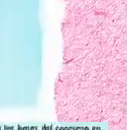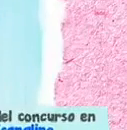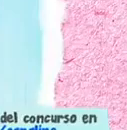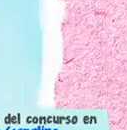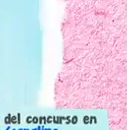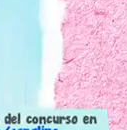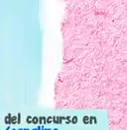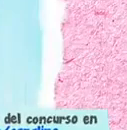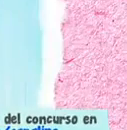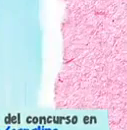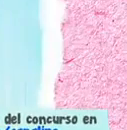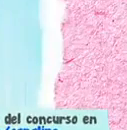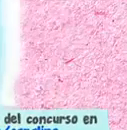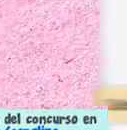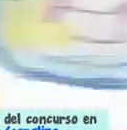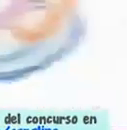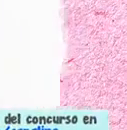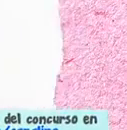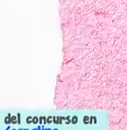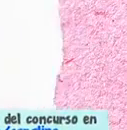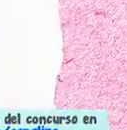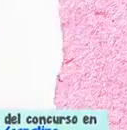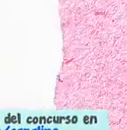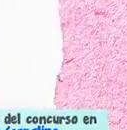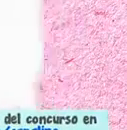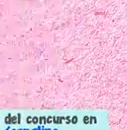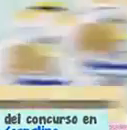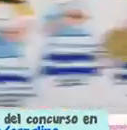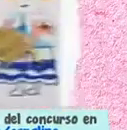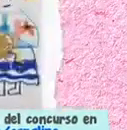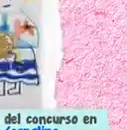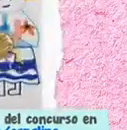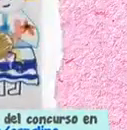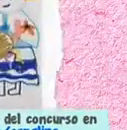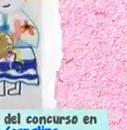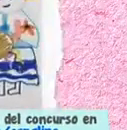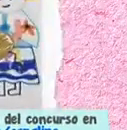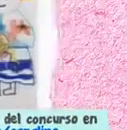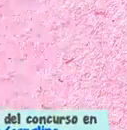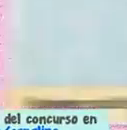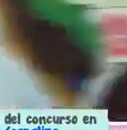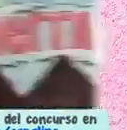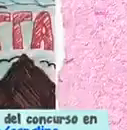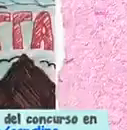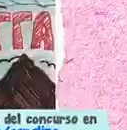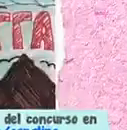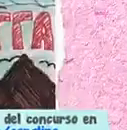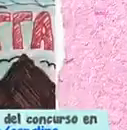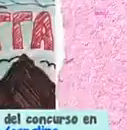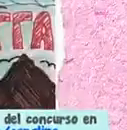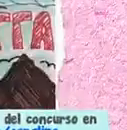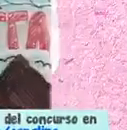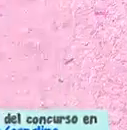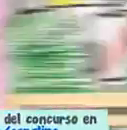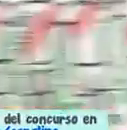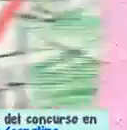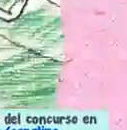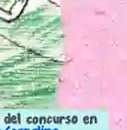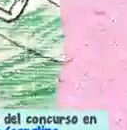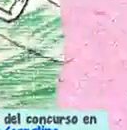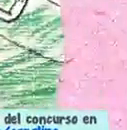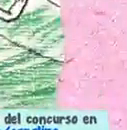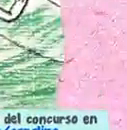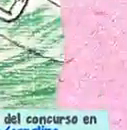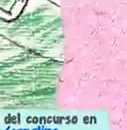Queridos niños y niñas de Corea, el Perú es delicioso, alegre, diverso y le